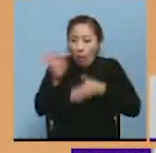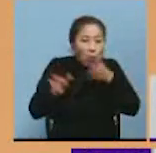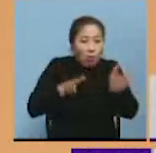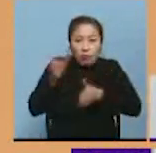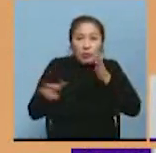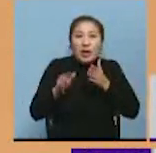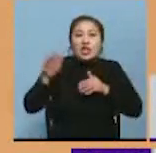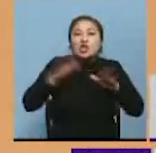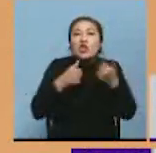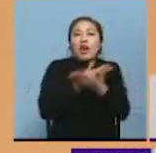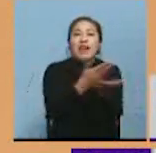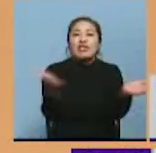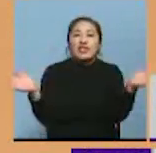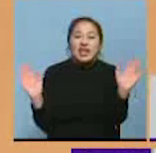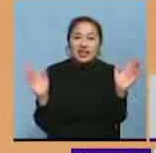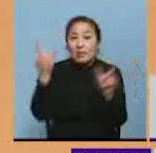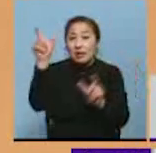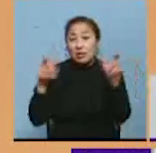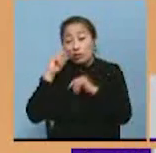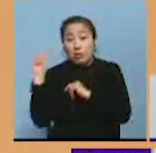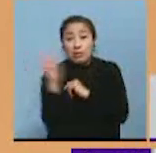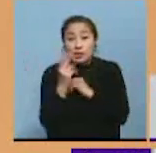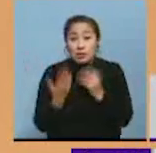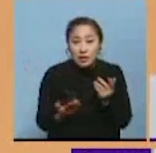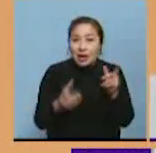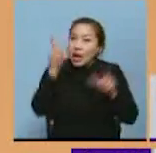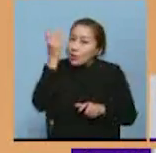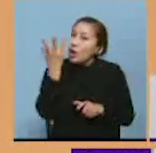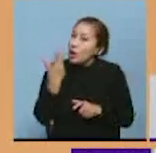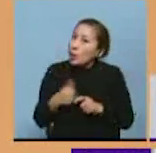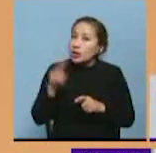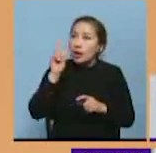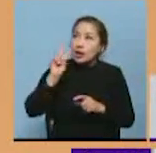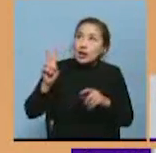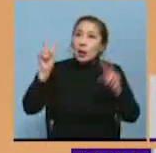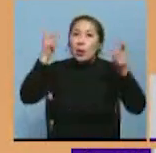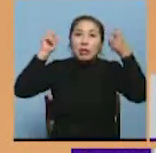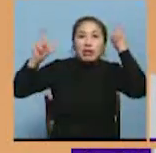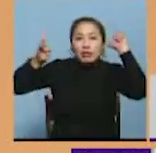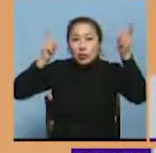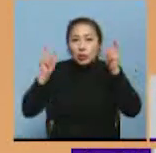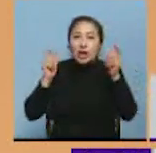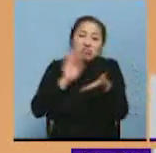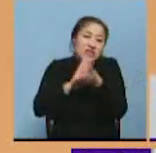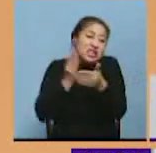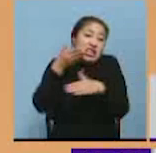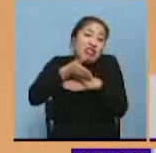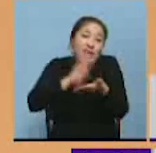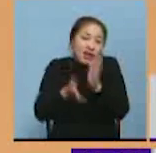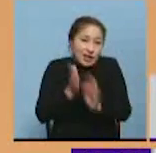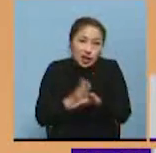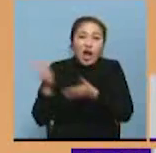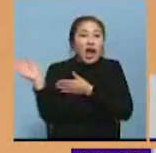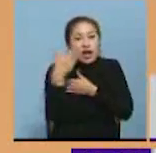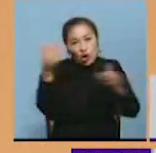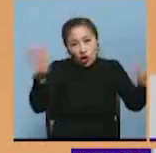Son convocatorias abiertas a todo el público y a la gente le gusta ir a disfrutar de los artistas, sobre todo si es libre y gratuito, así que bueno, los